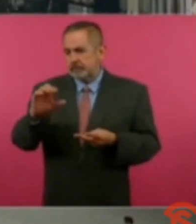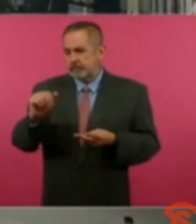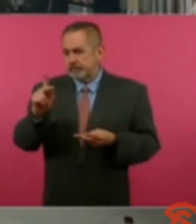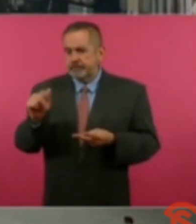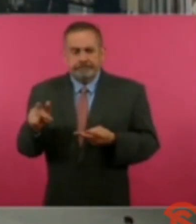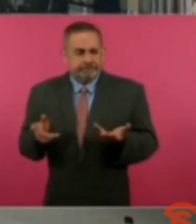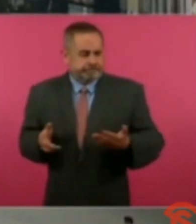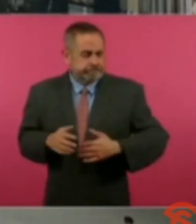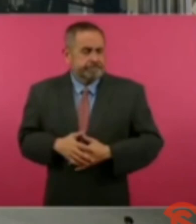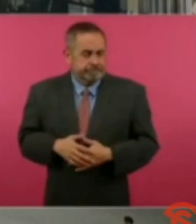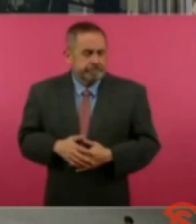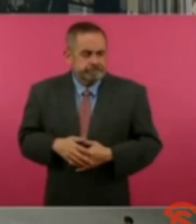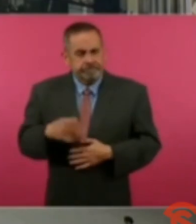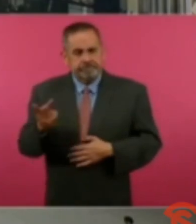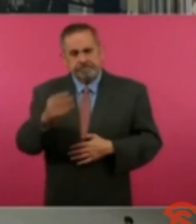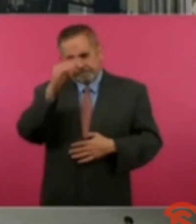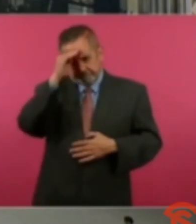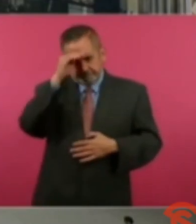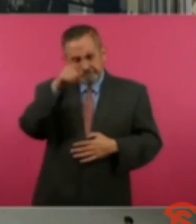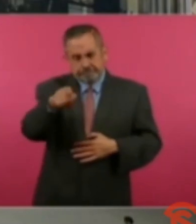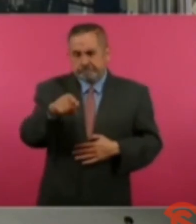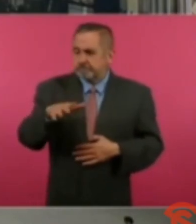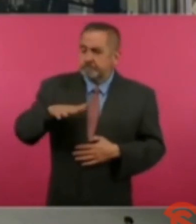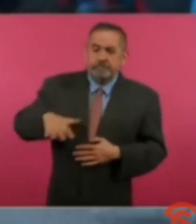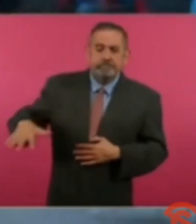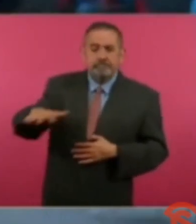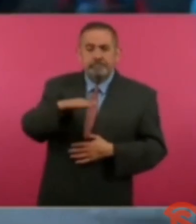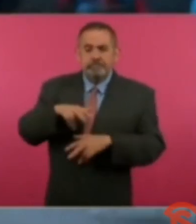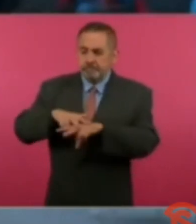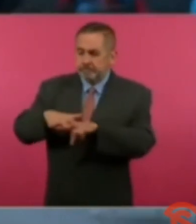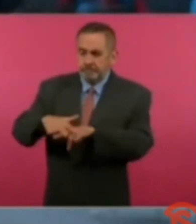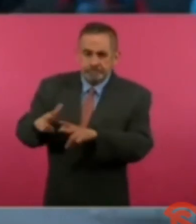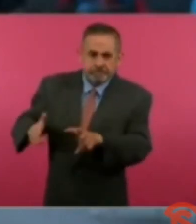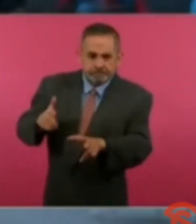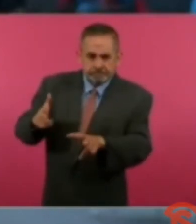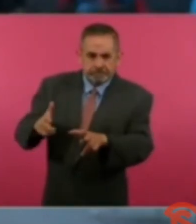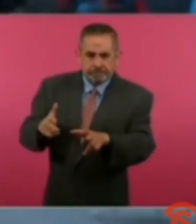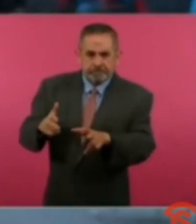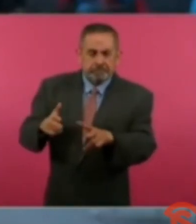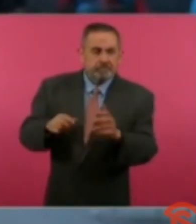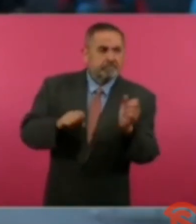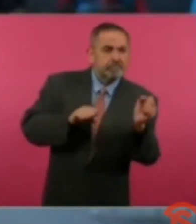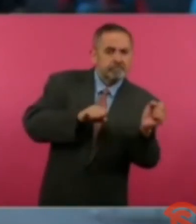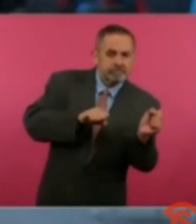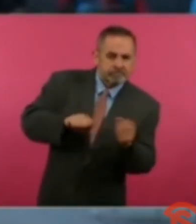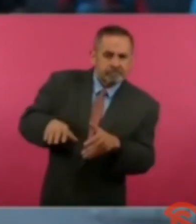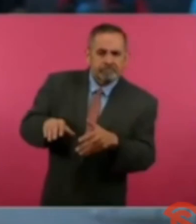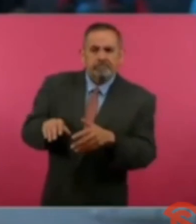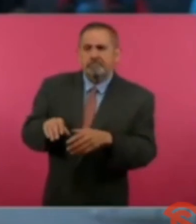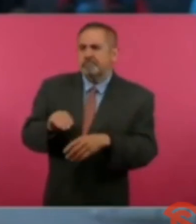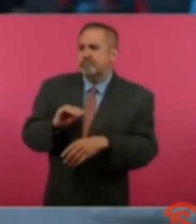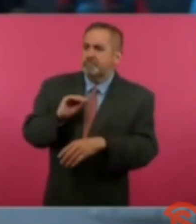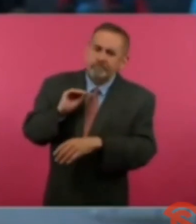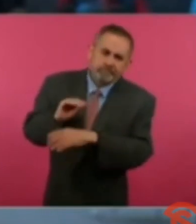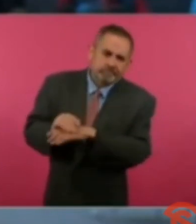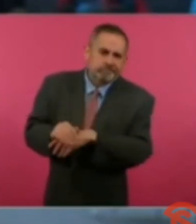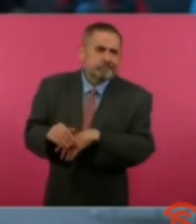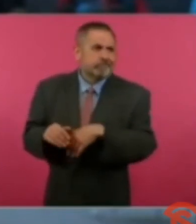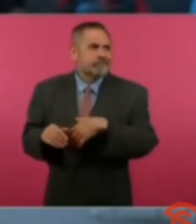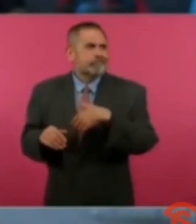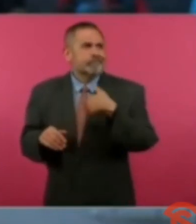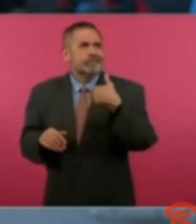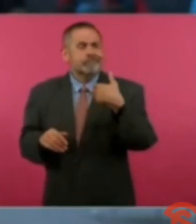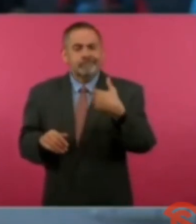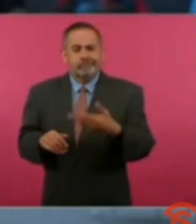presidente, ¿considera que el sistema ferrocarrilero empezó a ser abandonado, empezó a ser una